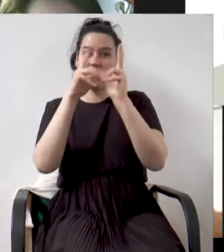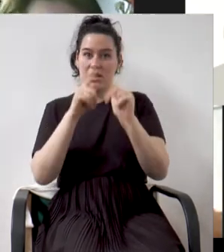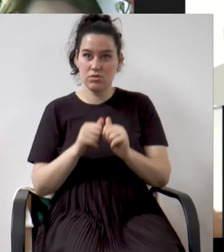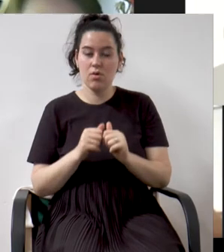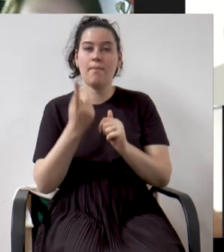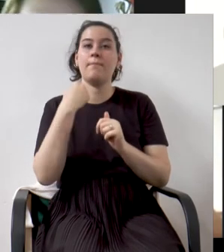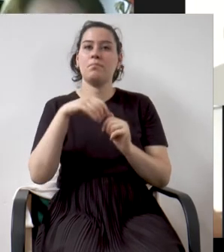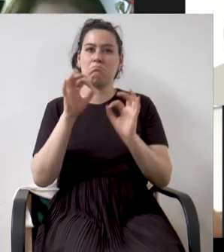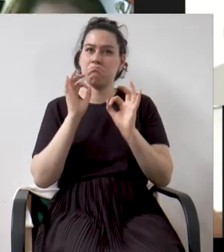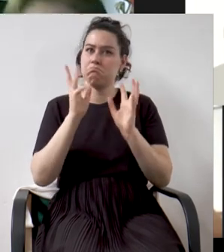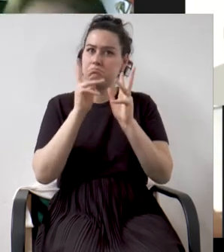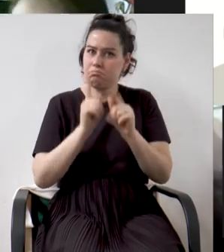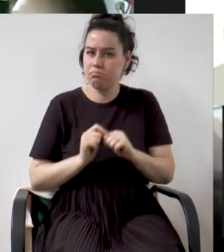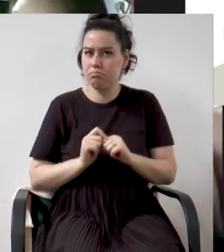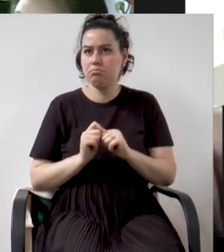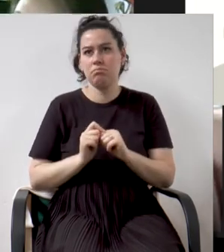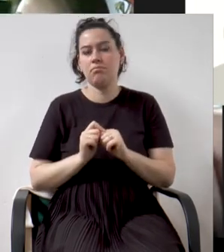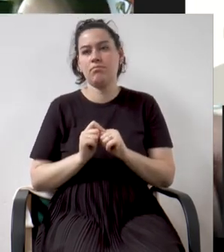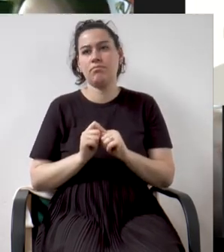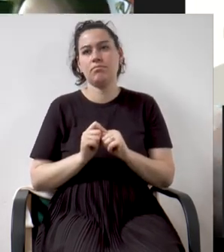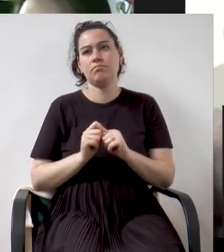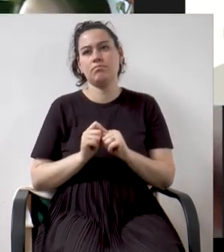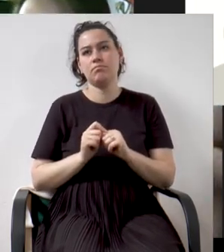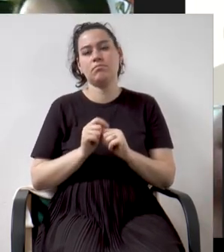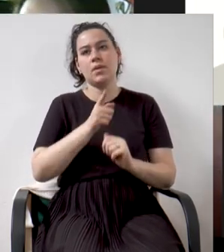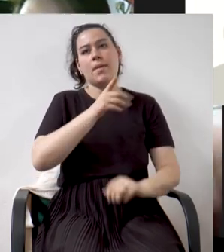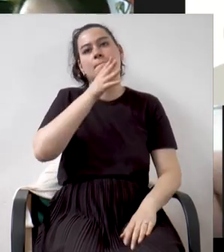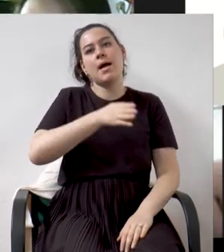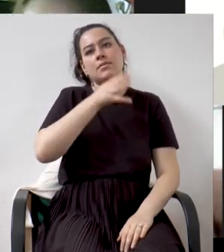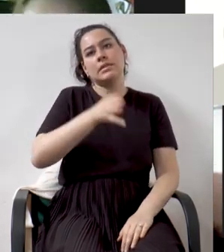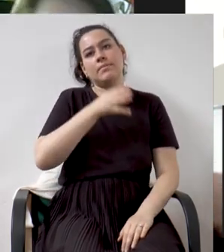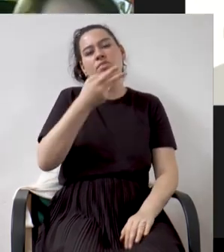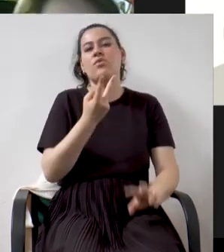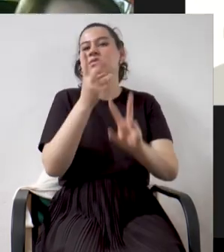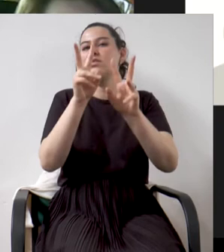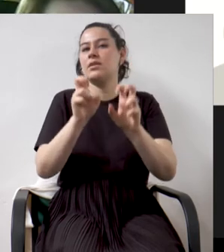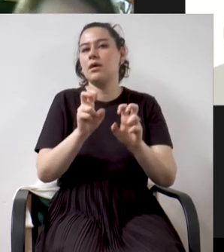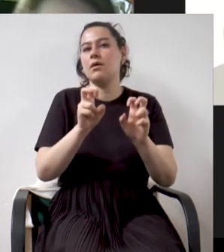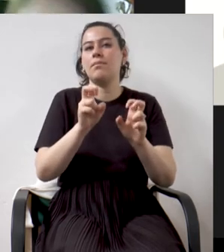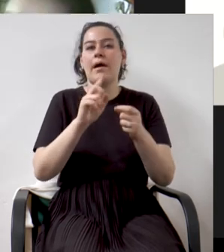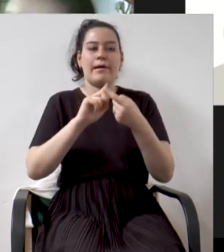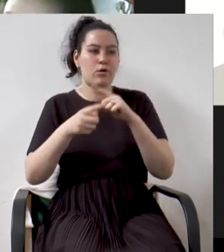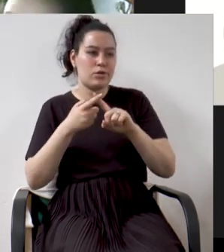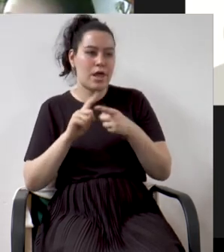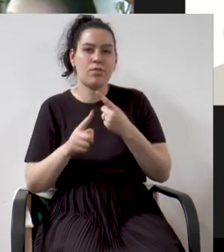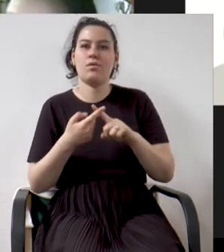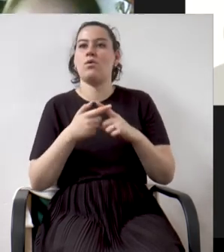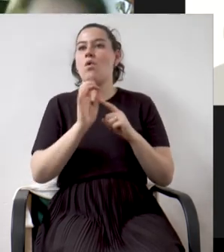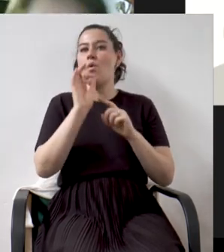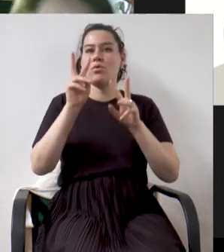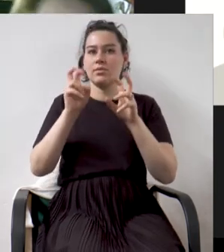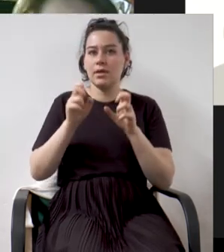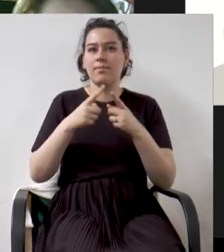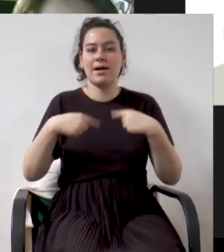pero absoluta obligación. Sobre todo participando en lo que tiene que ver con las salas de coordinadores por sede, en lo que tiene que ver con